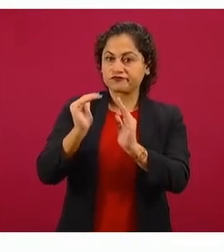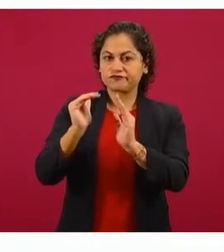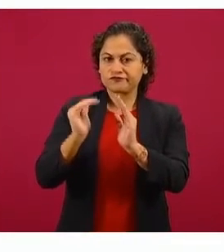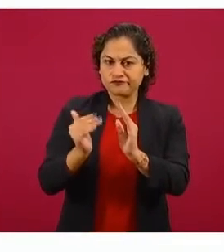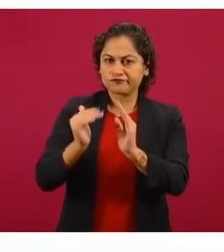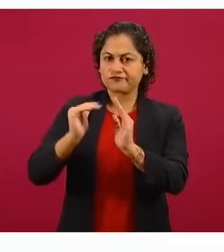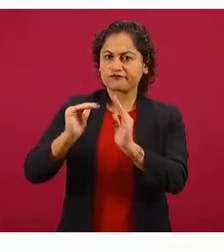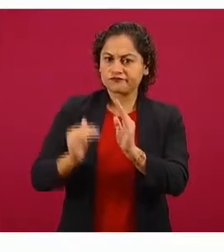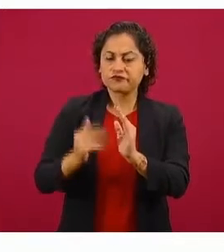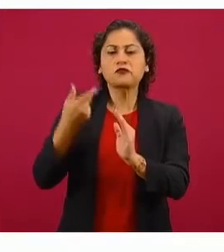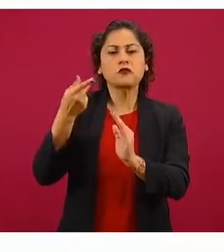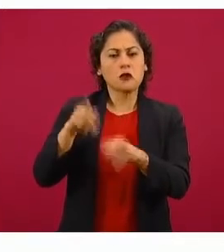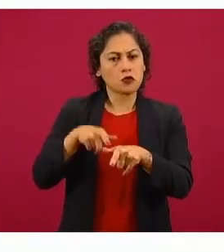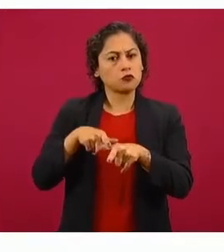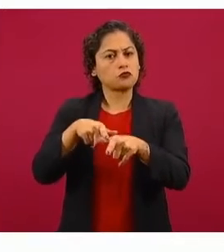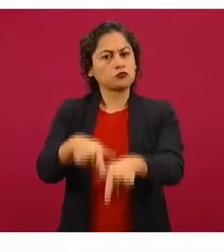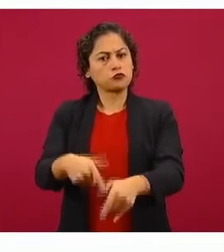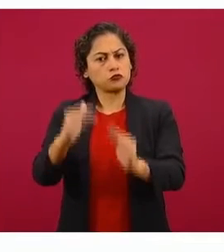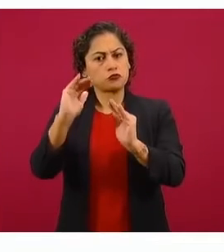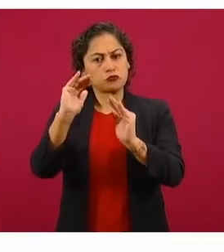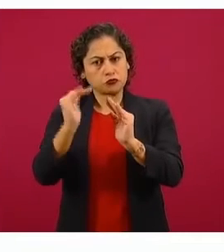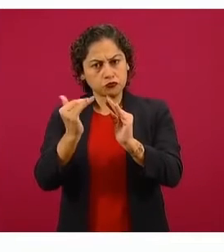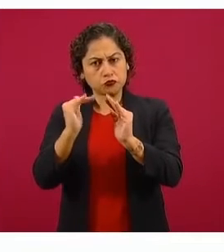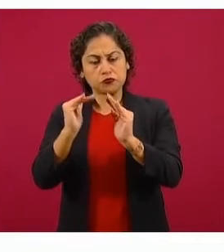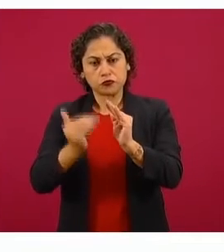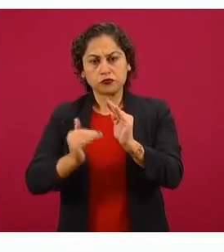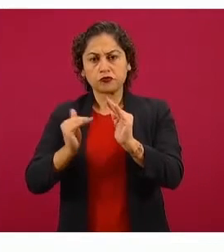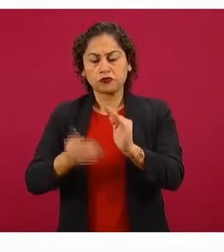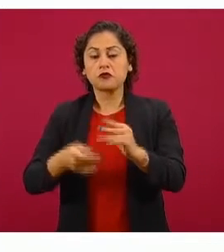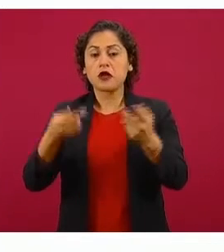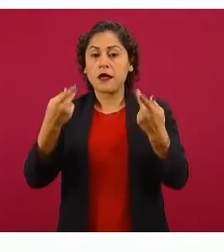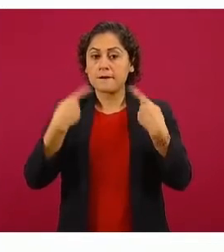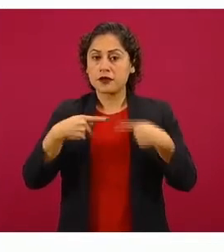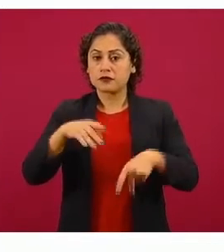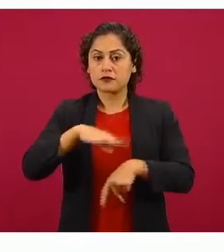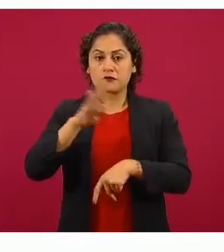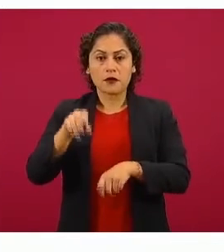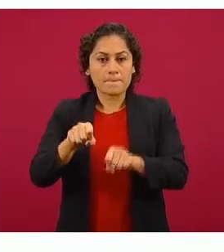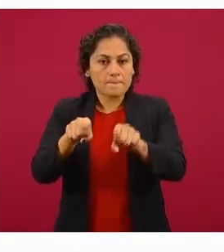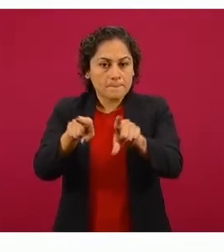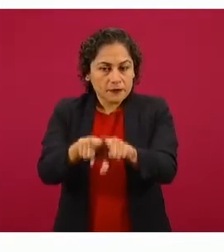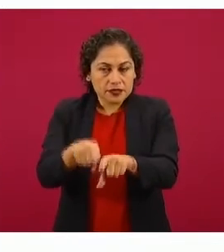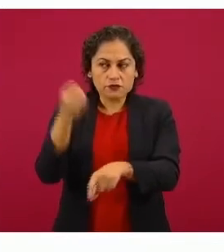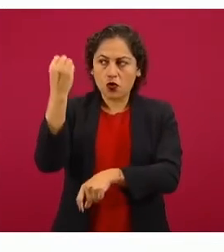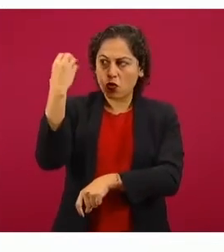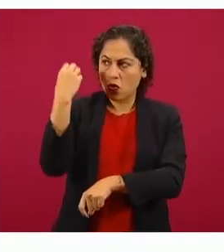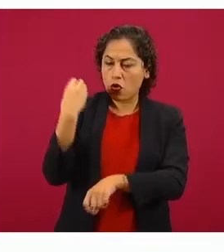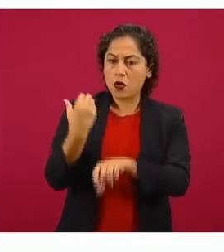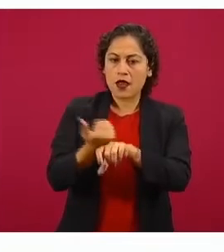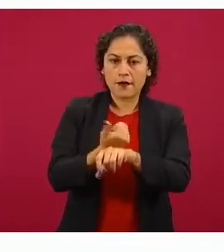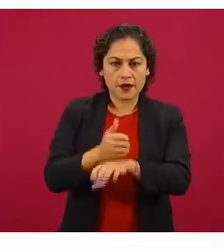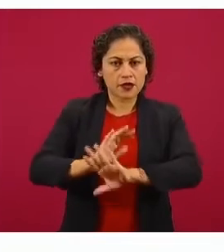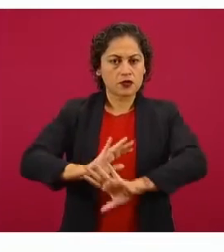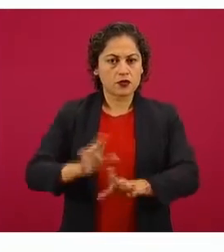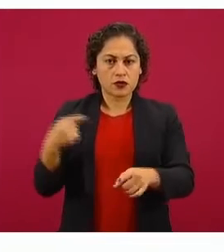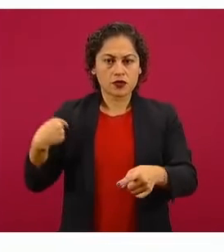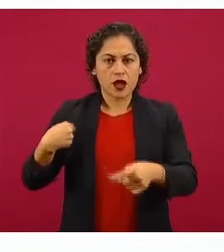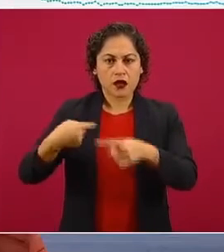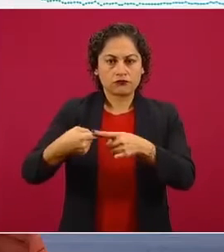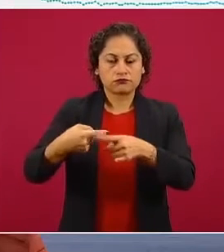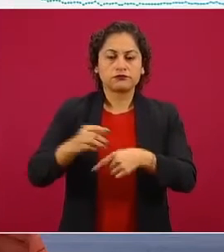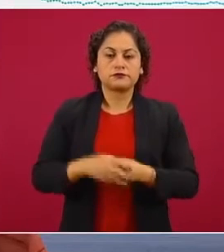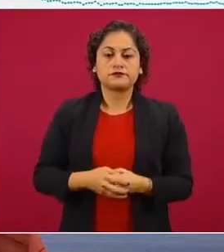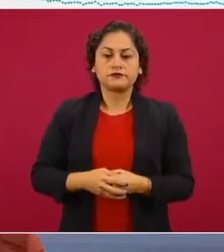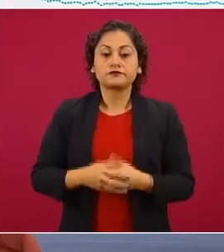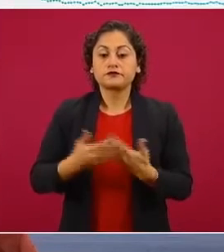una tendencia a la baja. Lo mismo las defunciones, lleva ya 3 semáforos amarillos. La siguiente, la hospitalización con subidas